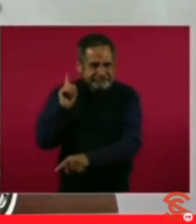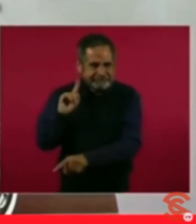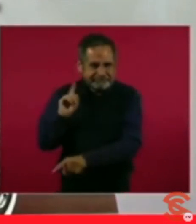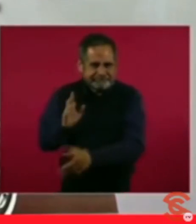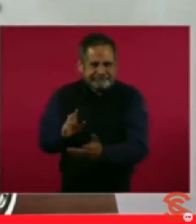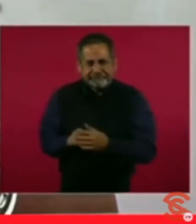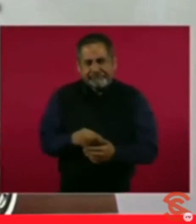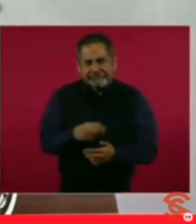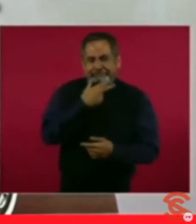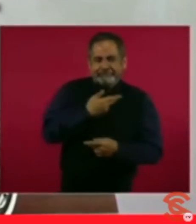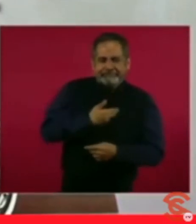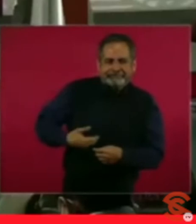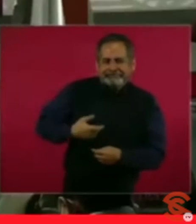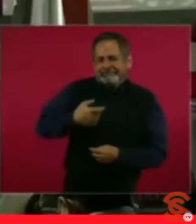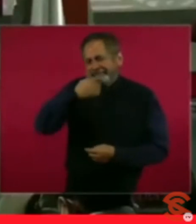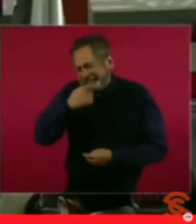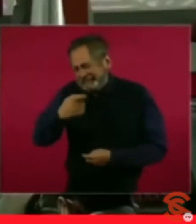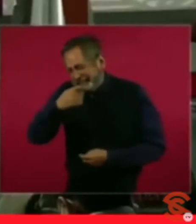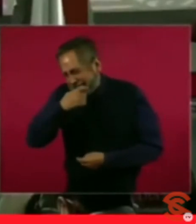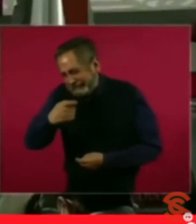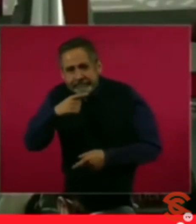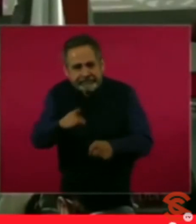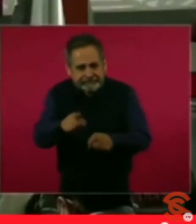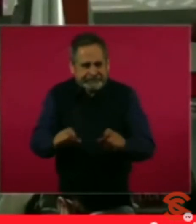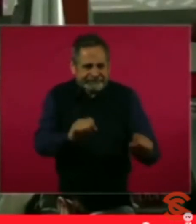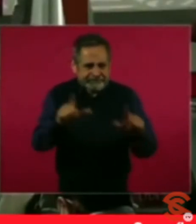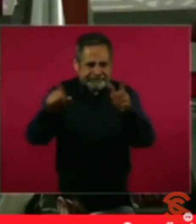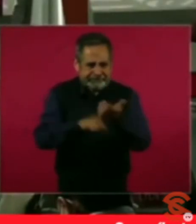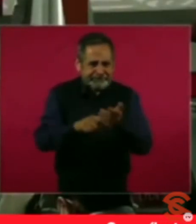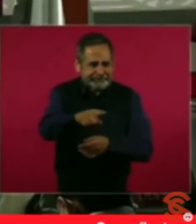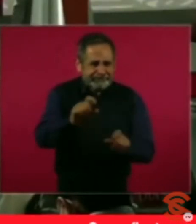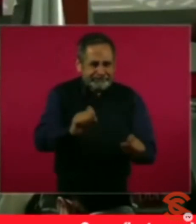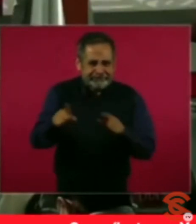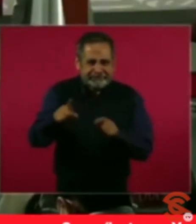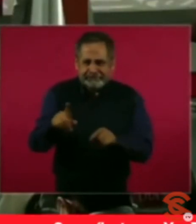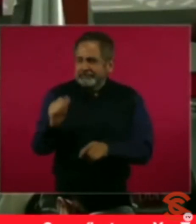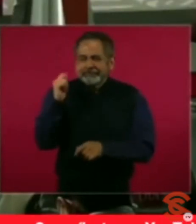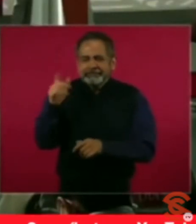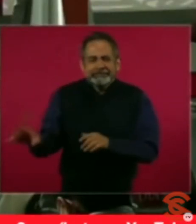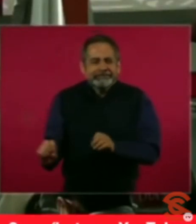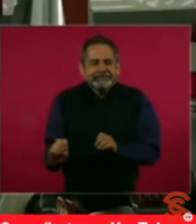comentamos ponle ponle algo ahí ponle